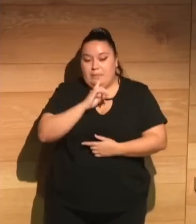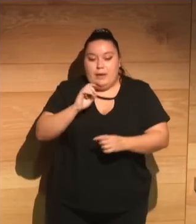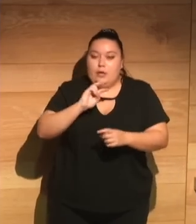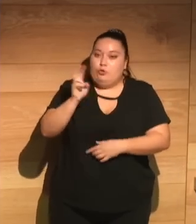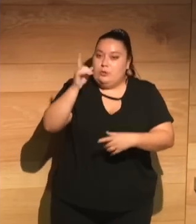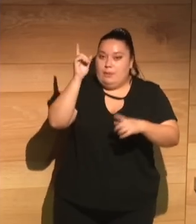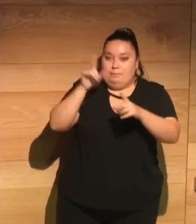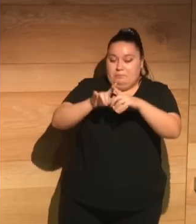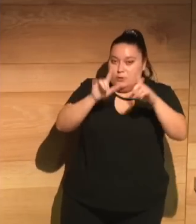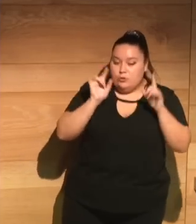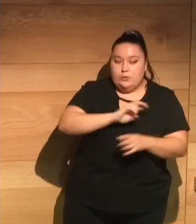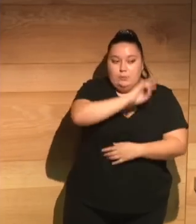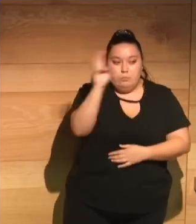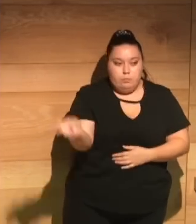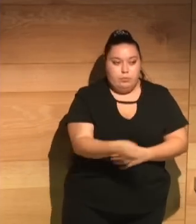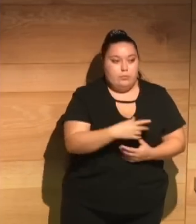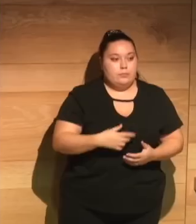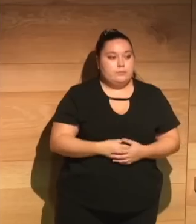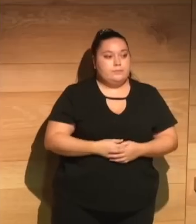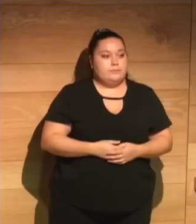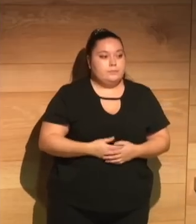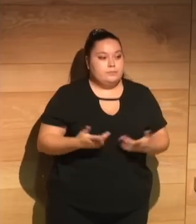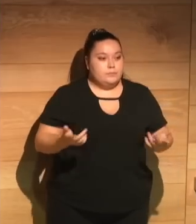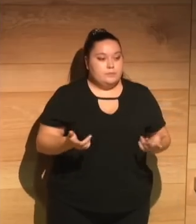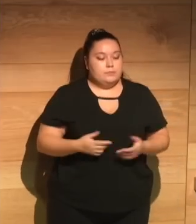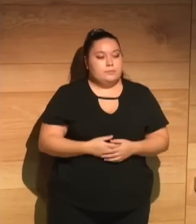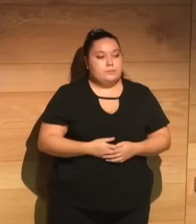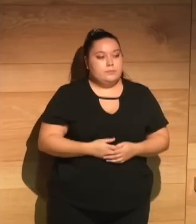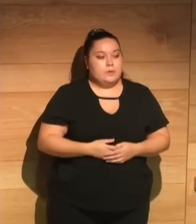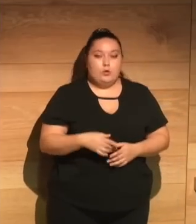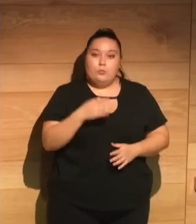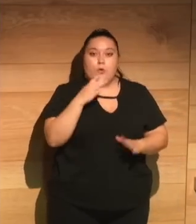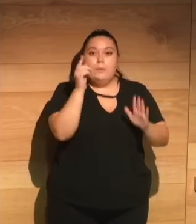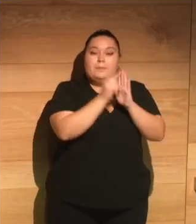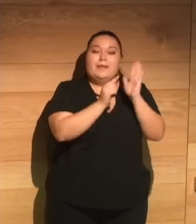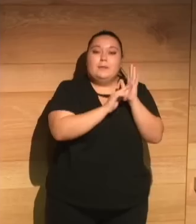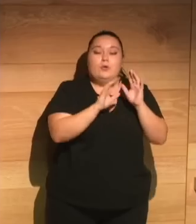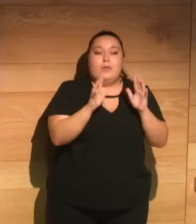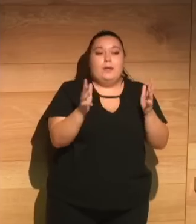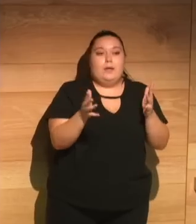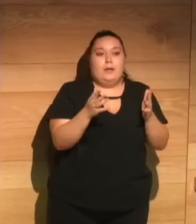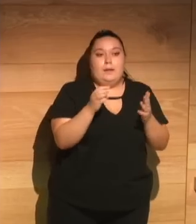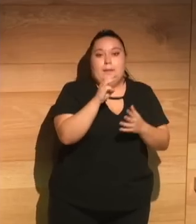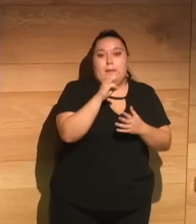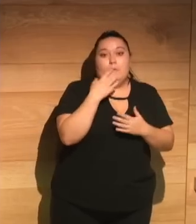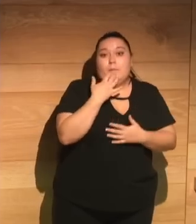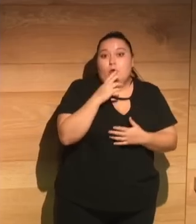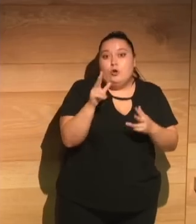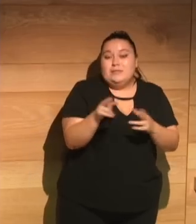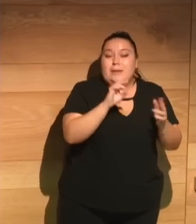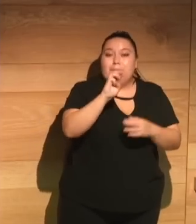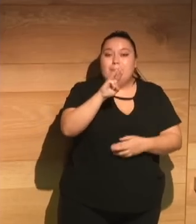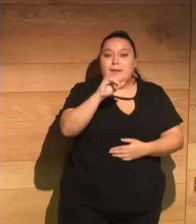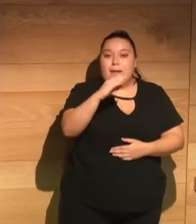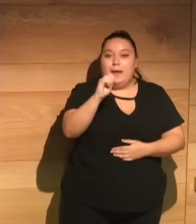cristales pintados, ¿no? Es el principio, y eso se reflejaba. El principio de la animación, o los movías. De la animación tradicional, que tú tienes a los picapiedra corriendo sobre un fondo fijo